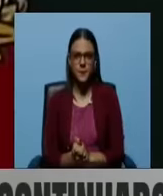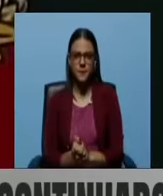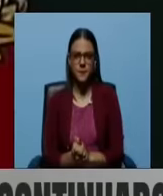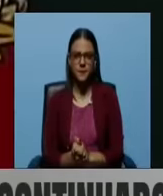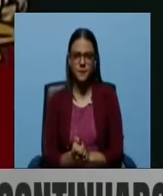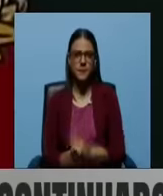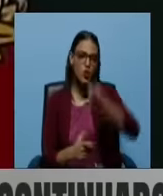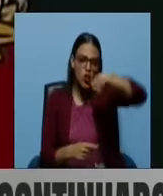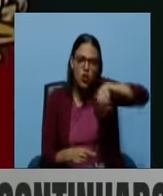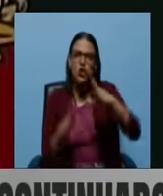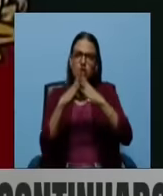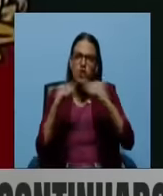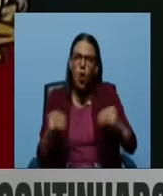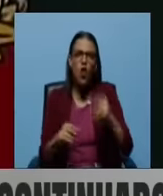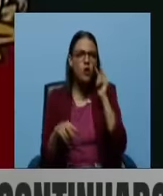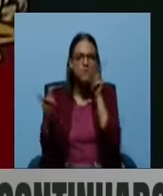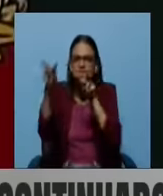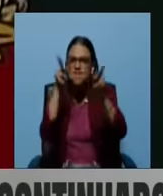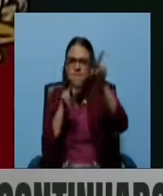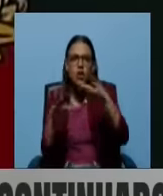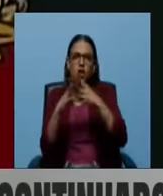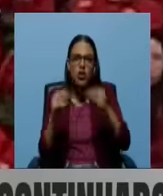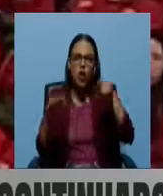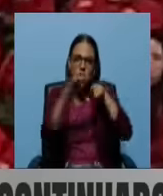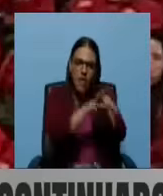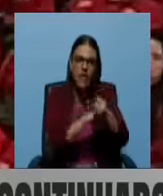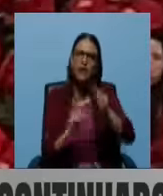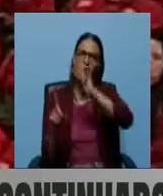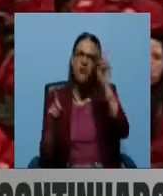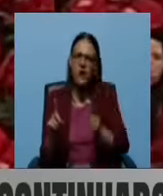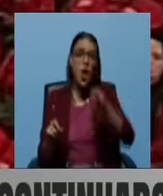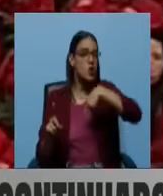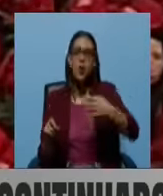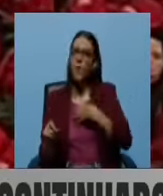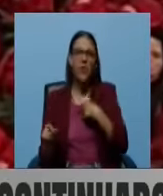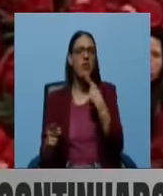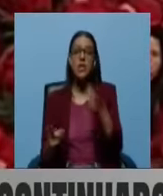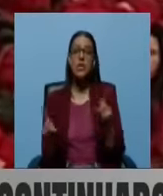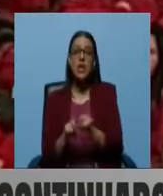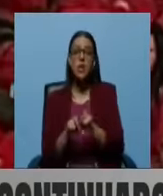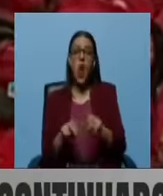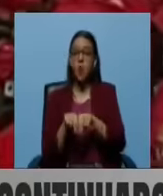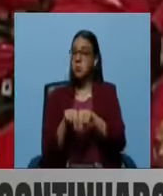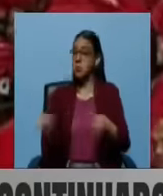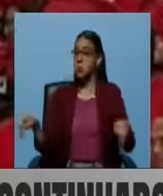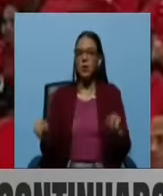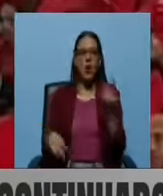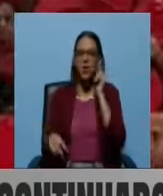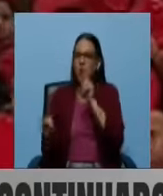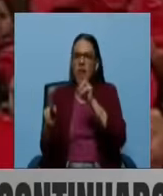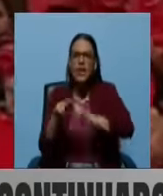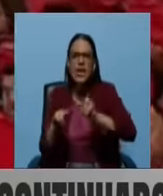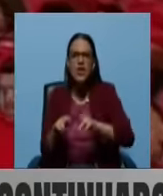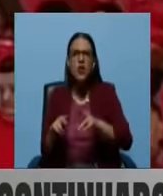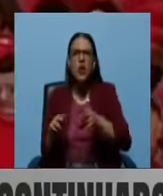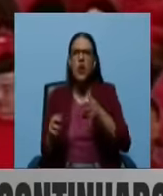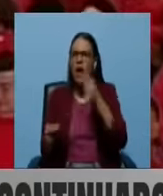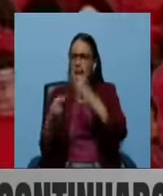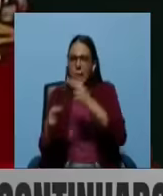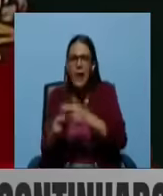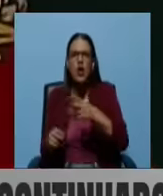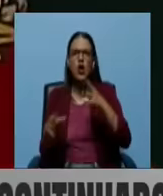Que están en todos los rincones de Venezuela. Nosotros no podemos ser indiferentes si vemos un niño en la calle que ande solo.